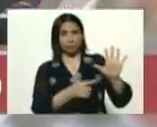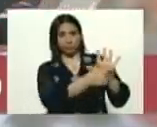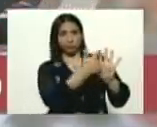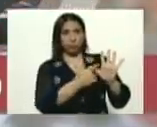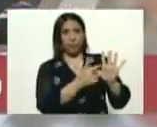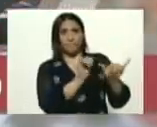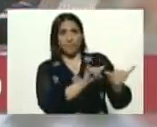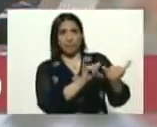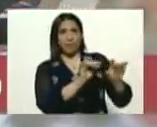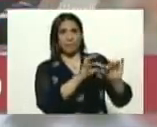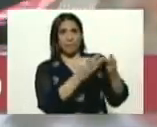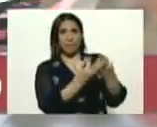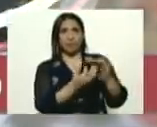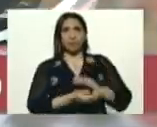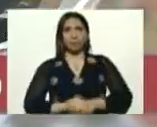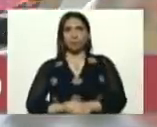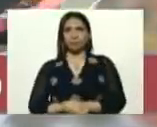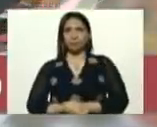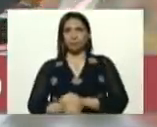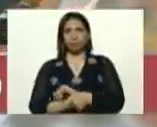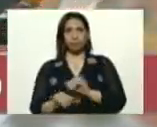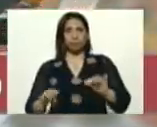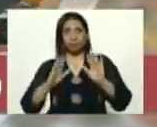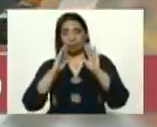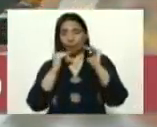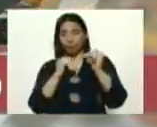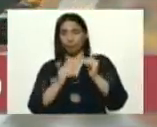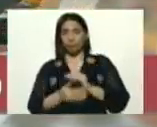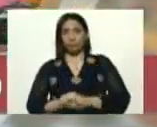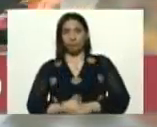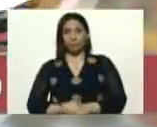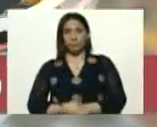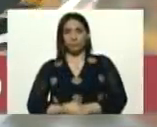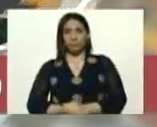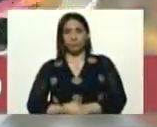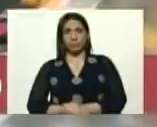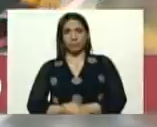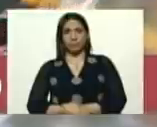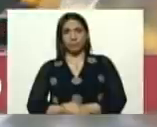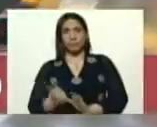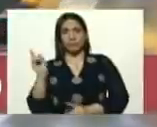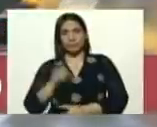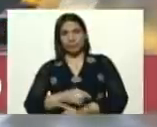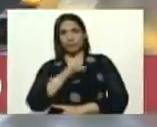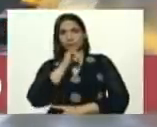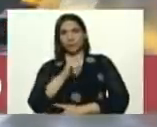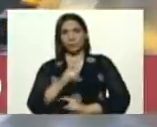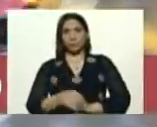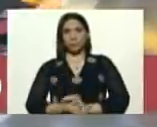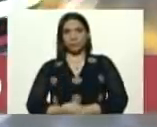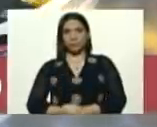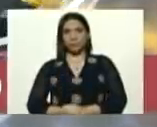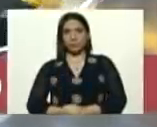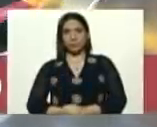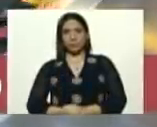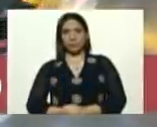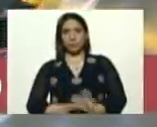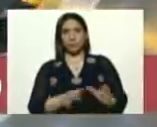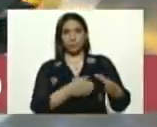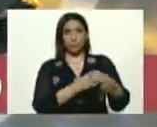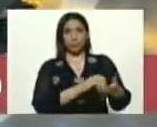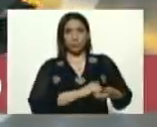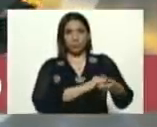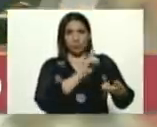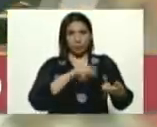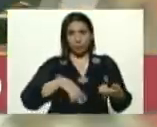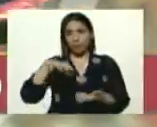de un grupo familiar que ya ha sido atendido. Vale mencionar que tanto los casos de Trujillo como